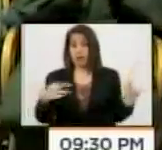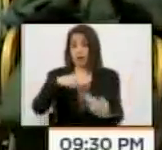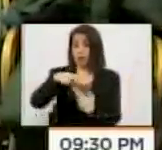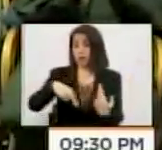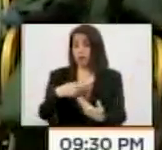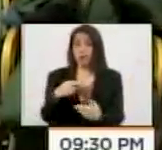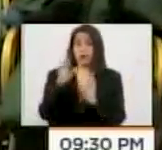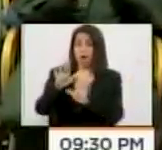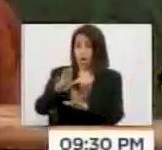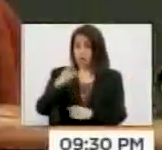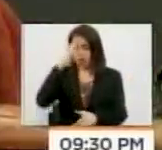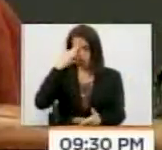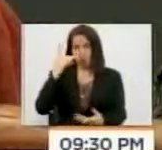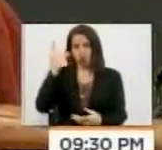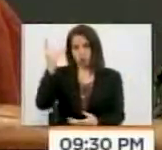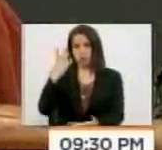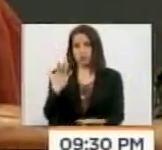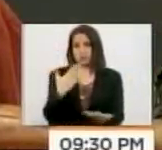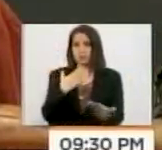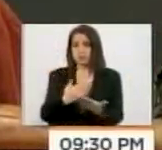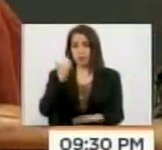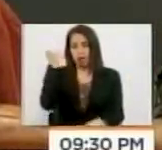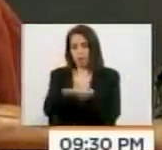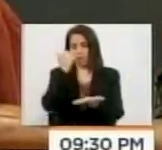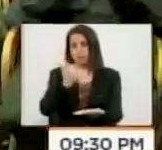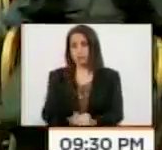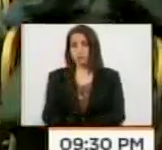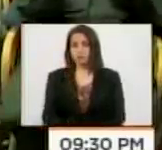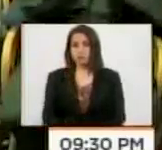Así va a ser Dios mediante. Amén.